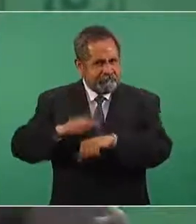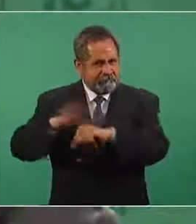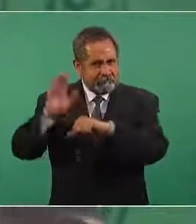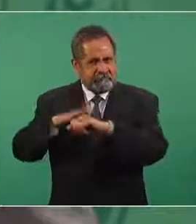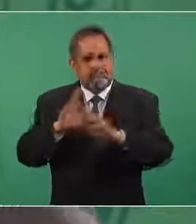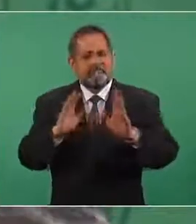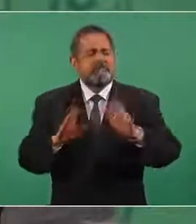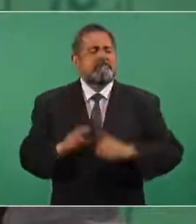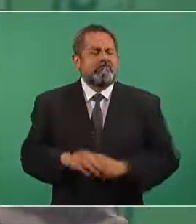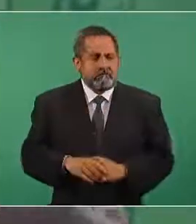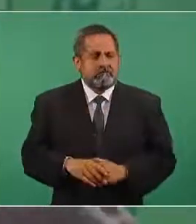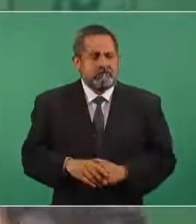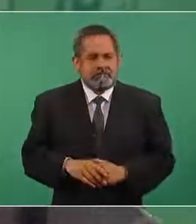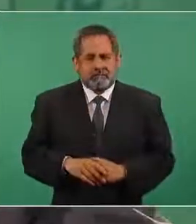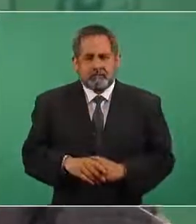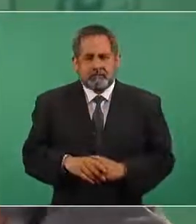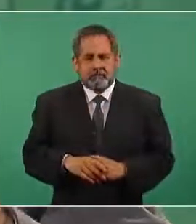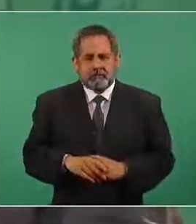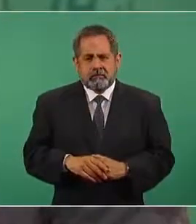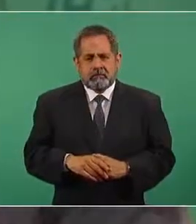porque